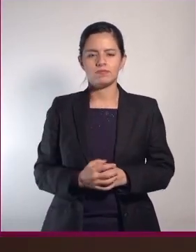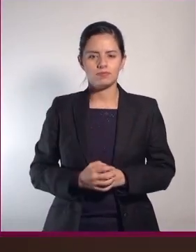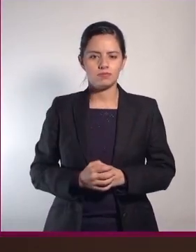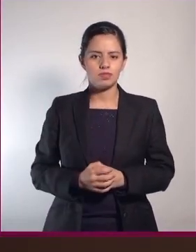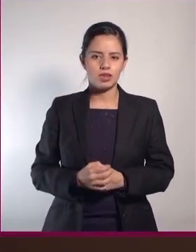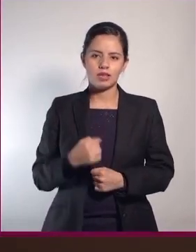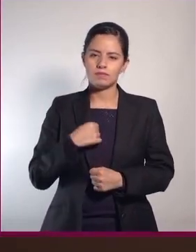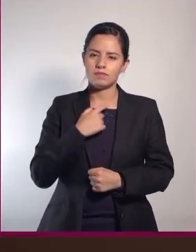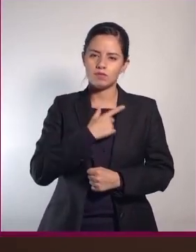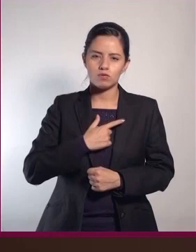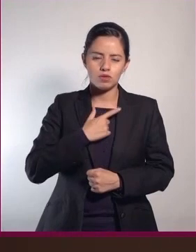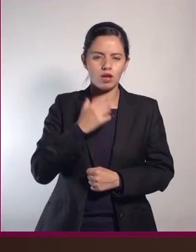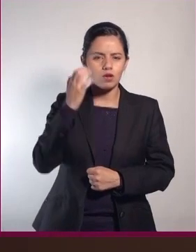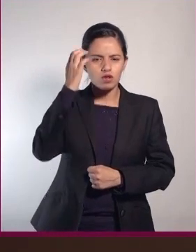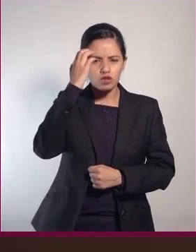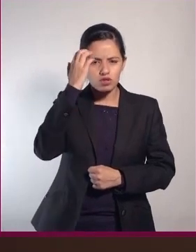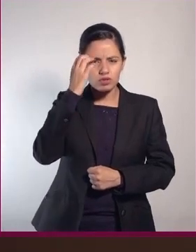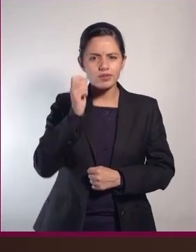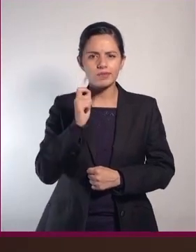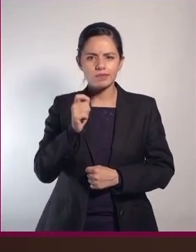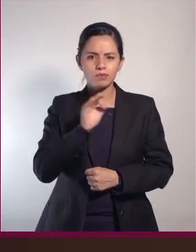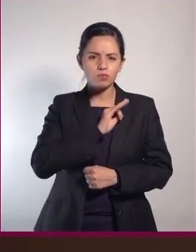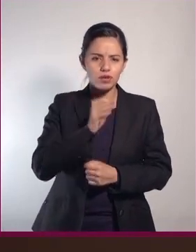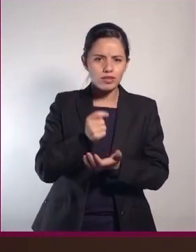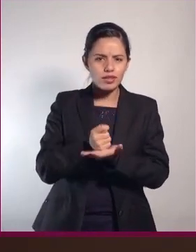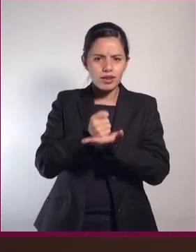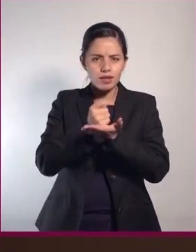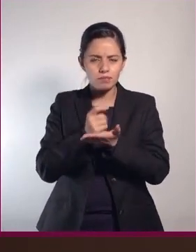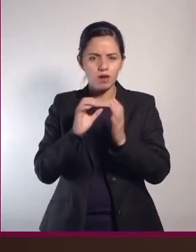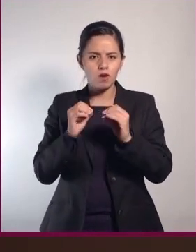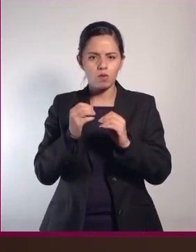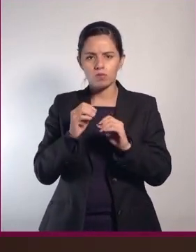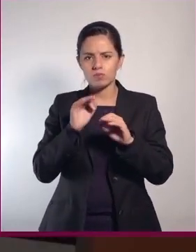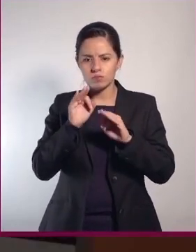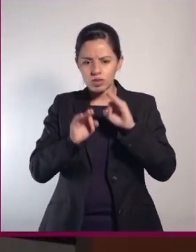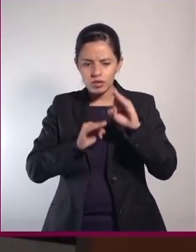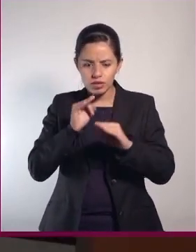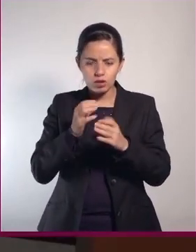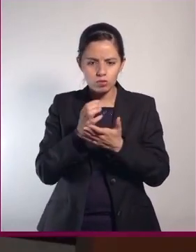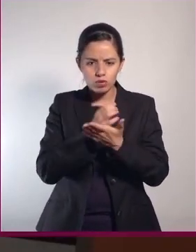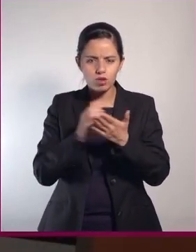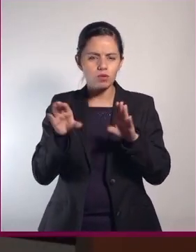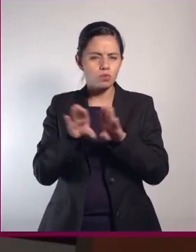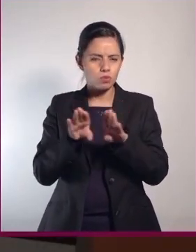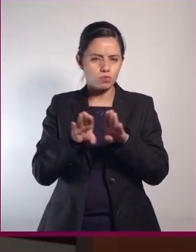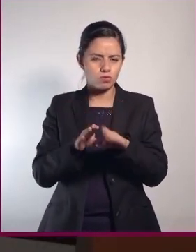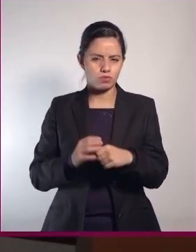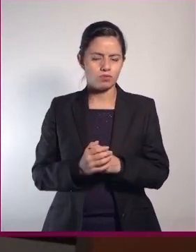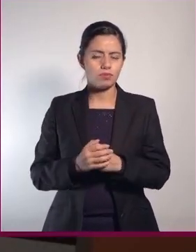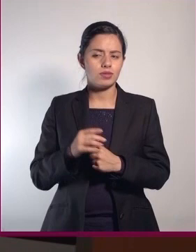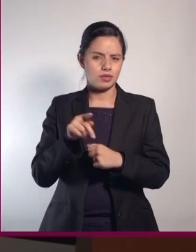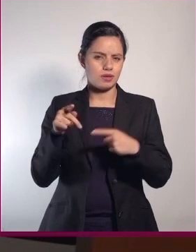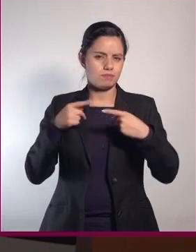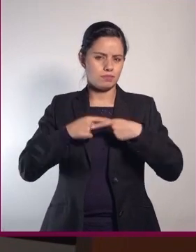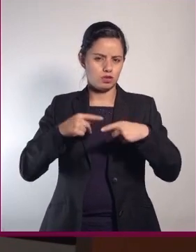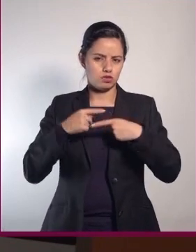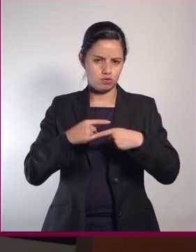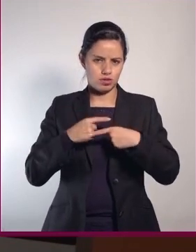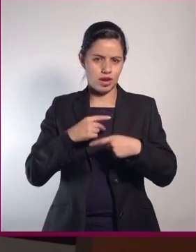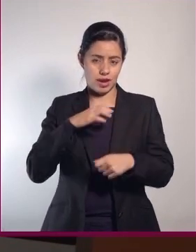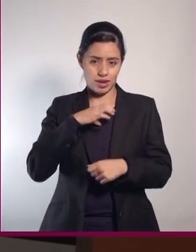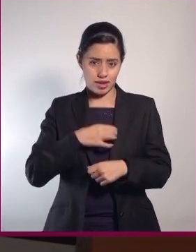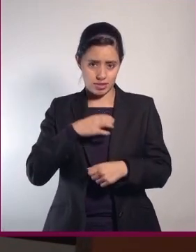conocer y comprender en qué consisten las opciones terapéuticas posibles para el cáncer. Las personas que tienen cáncer tienen dos